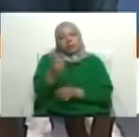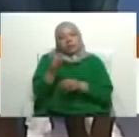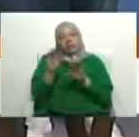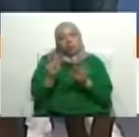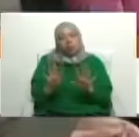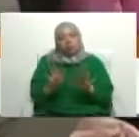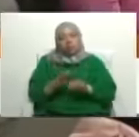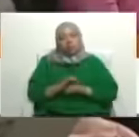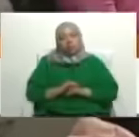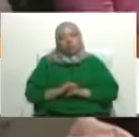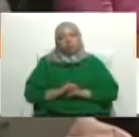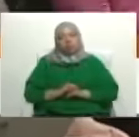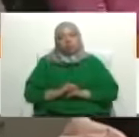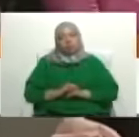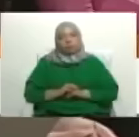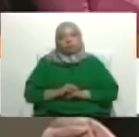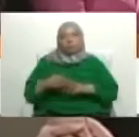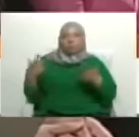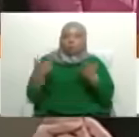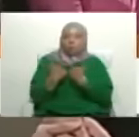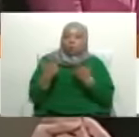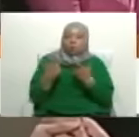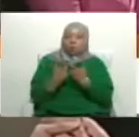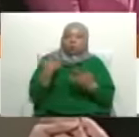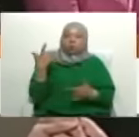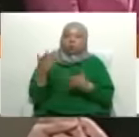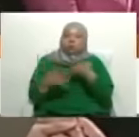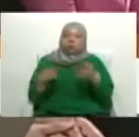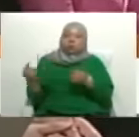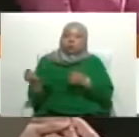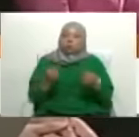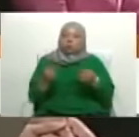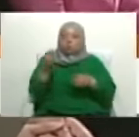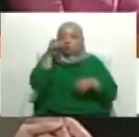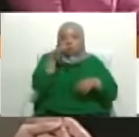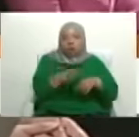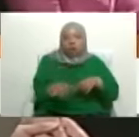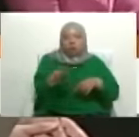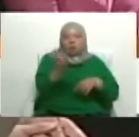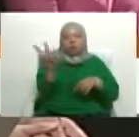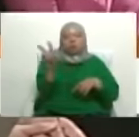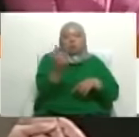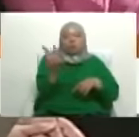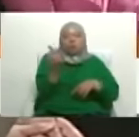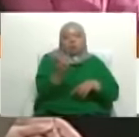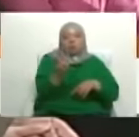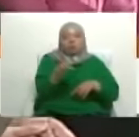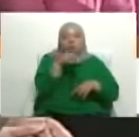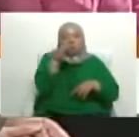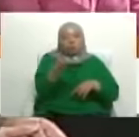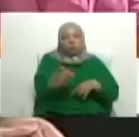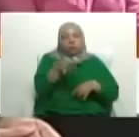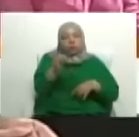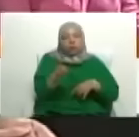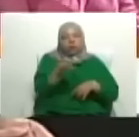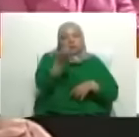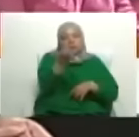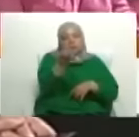2019 y que generó la más grave agresión que haya sufrido el pueblo de Venezuela en 150